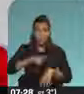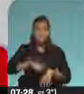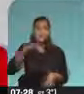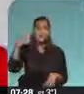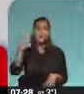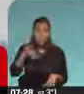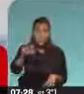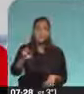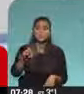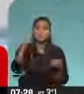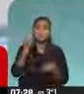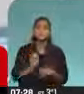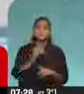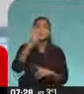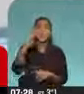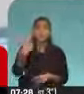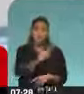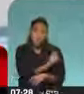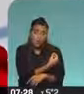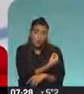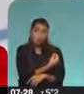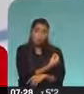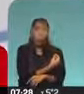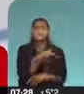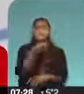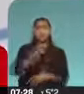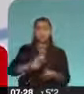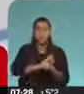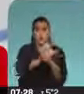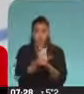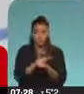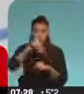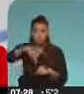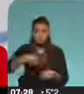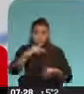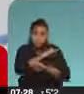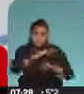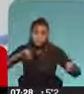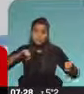Rusia registra la primera vacuna contra el coronavirus, lo acaba de